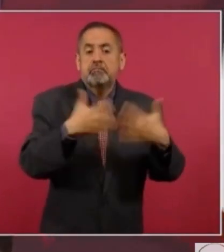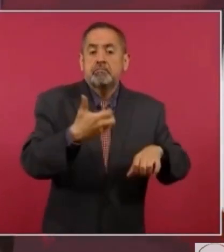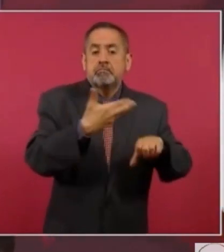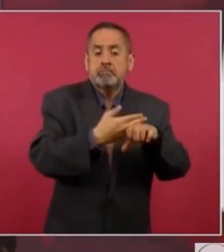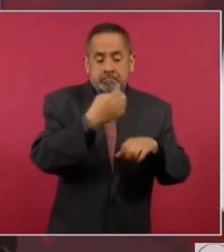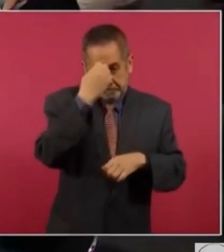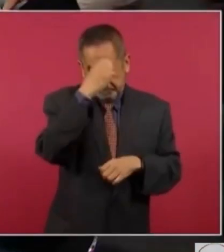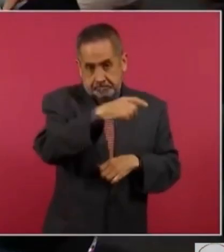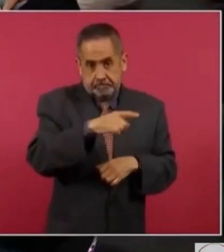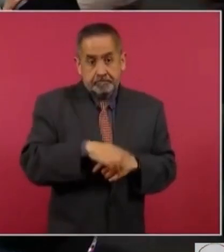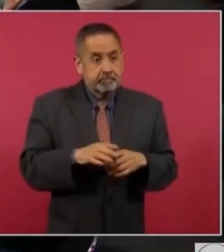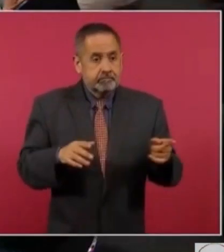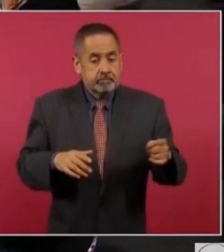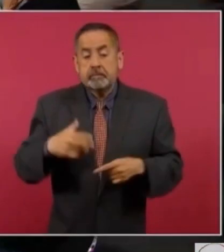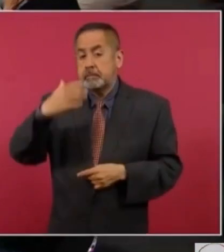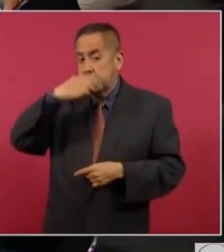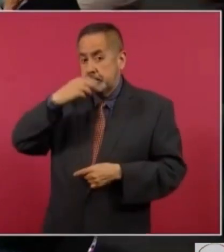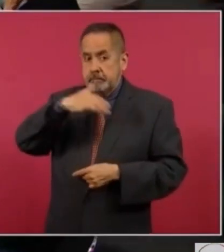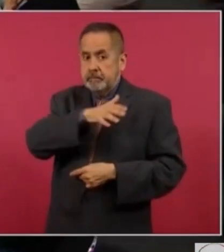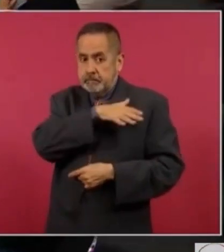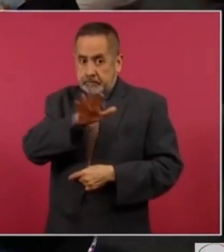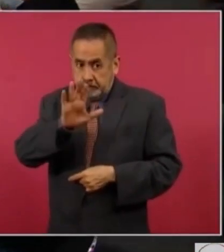Eso se hace después del general Cárdenas.